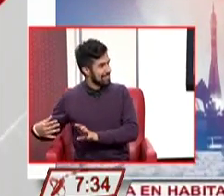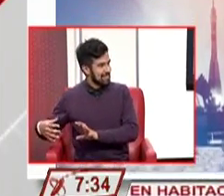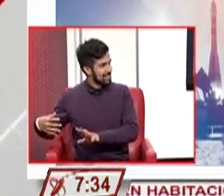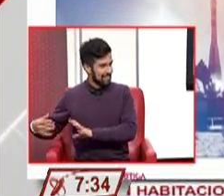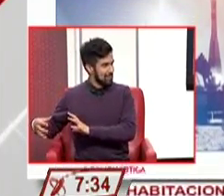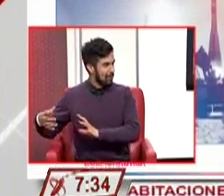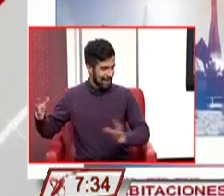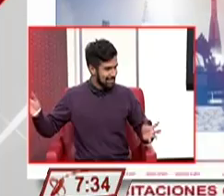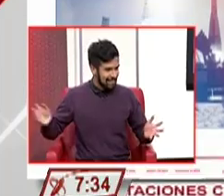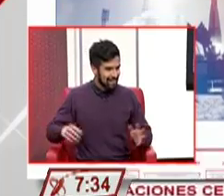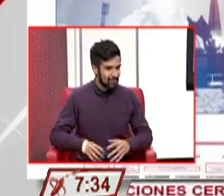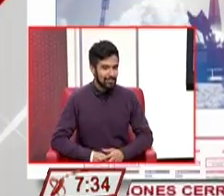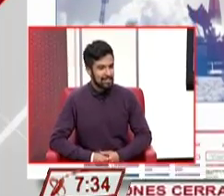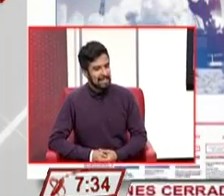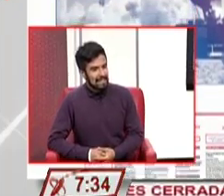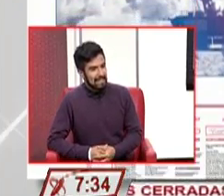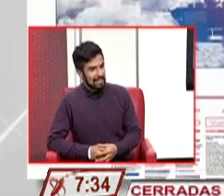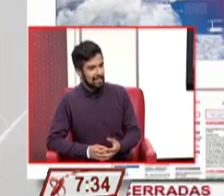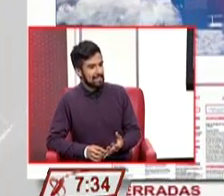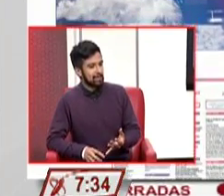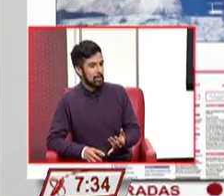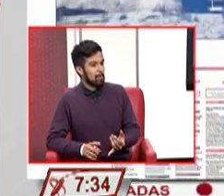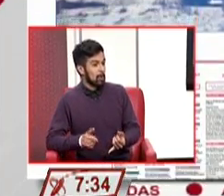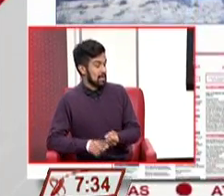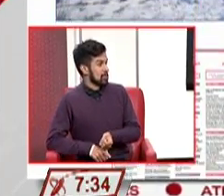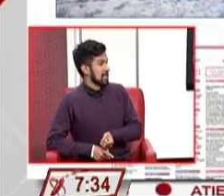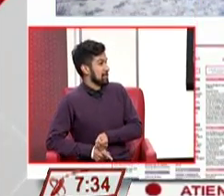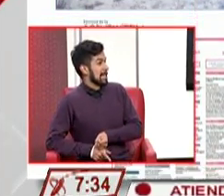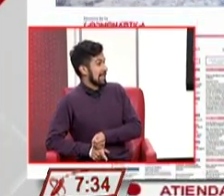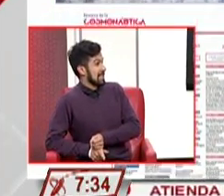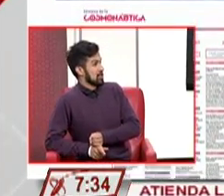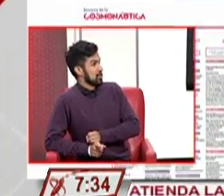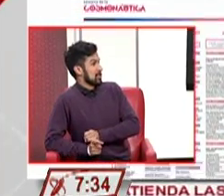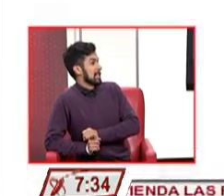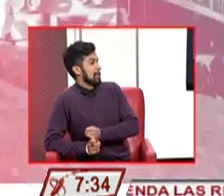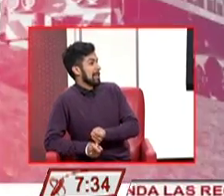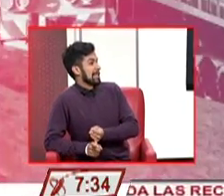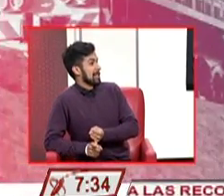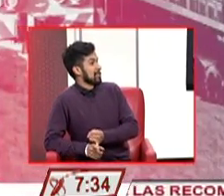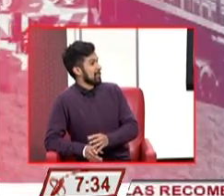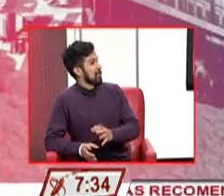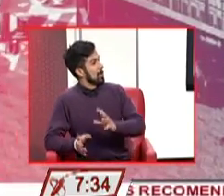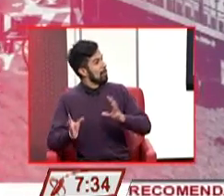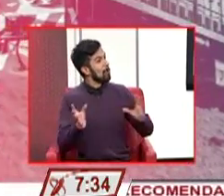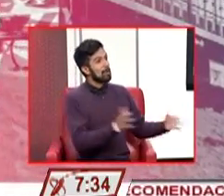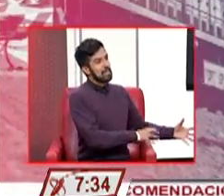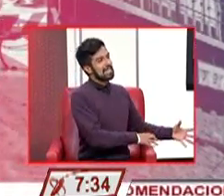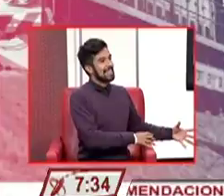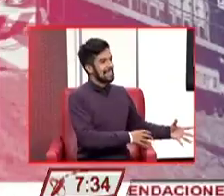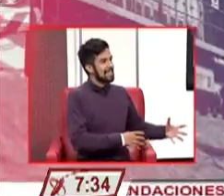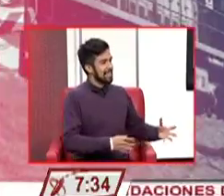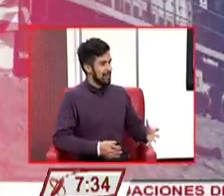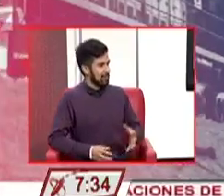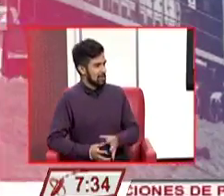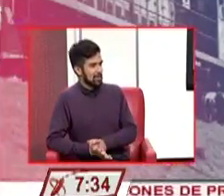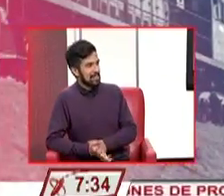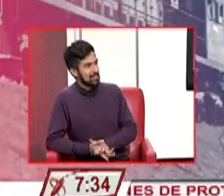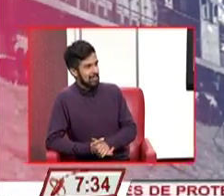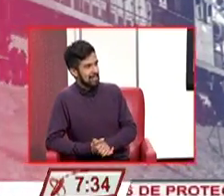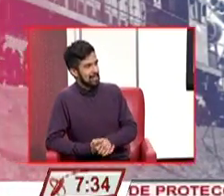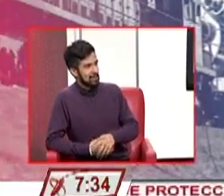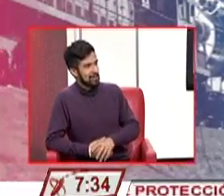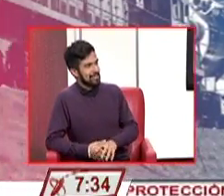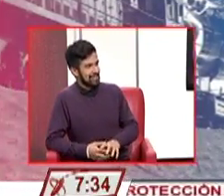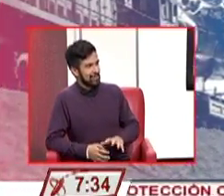instituciones de hace 40 años, que es, por ejemplo, la Sociedad Mexicana de Estudios Interplanetarios, que fue como el precedente de la